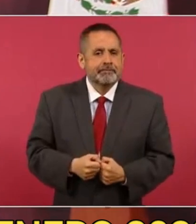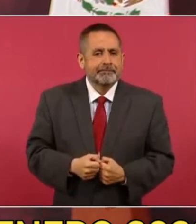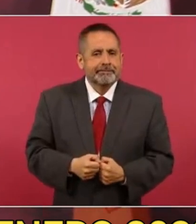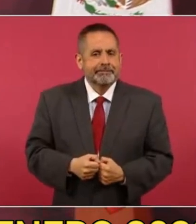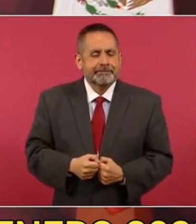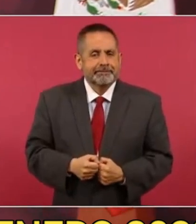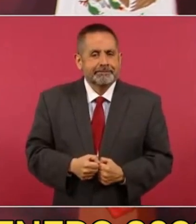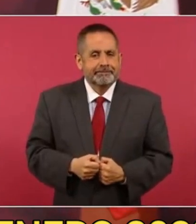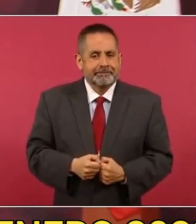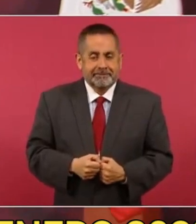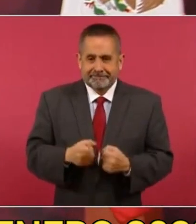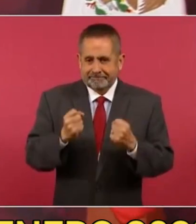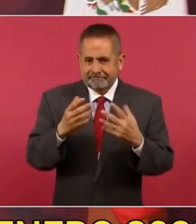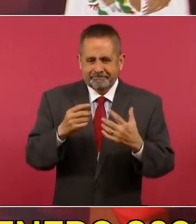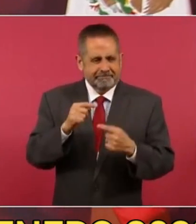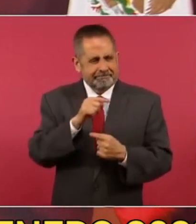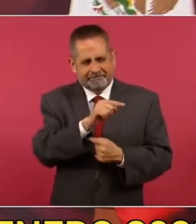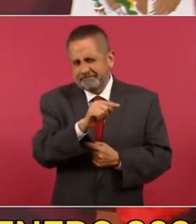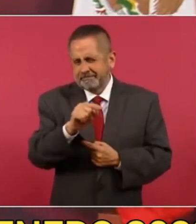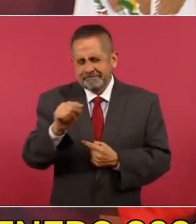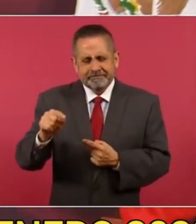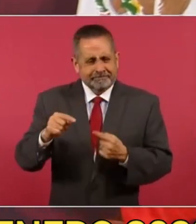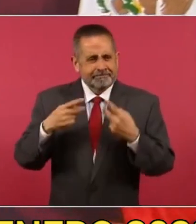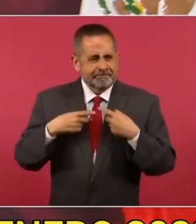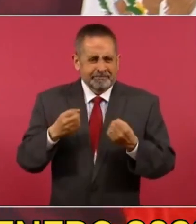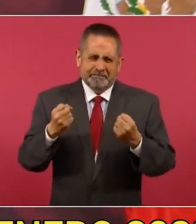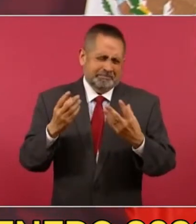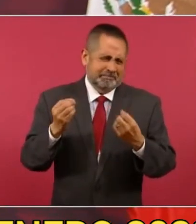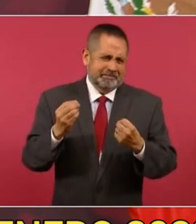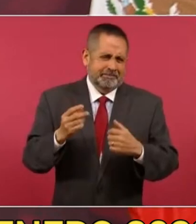de muchos elementos.